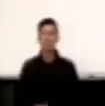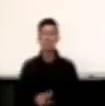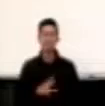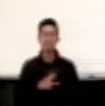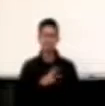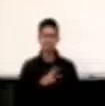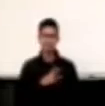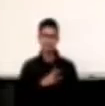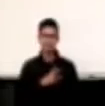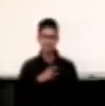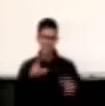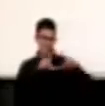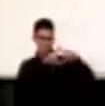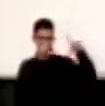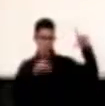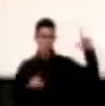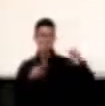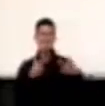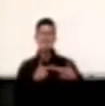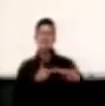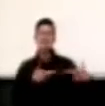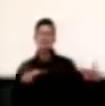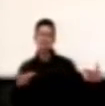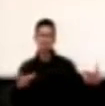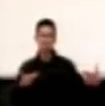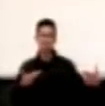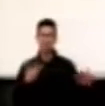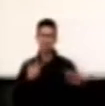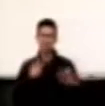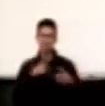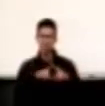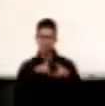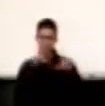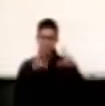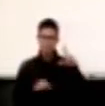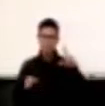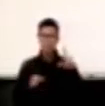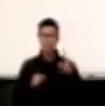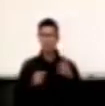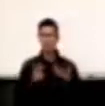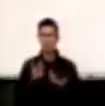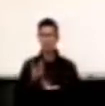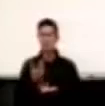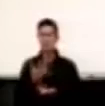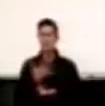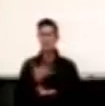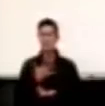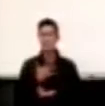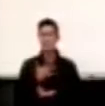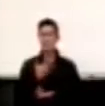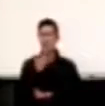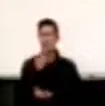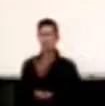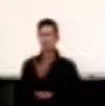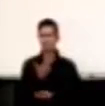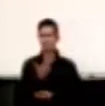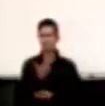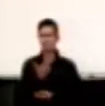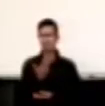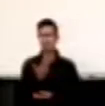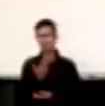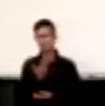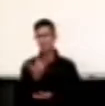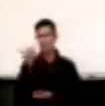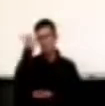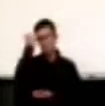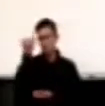cívica y nos llamamos utopistas y persistentes. Entonces, mi respuesta va a ser utópica, pero va a intentar ser persistente.